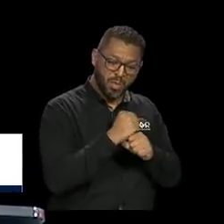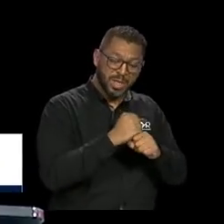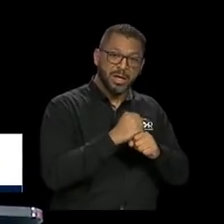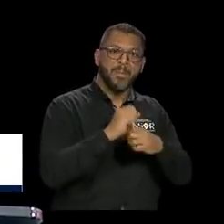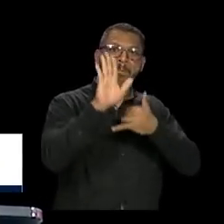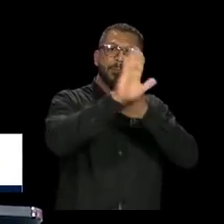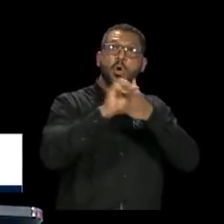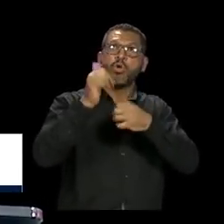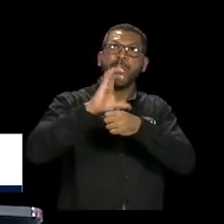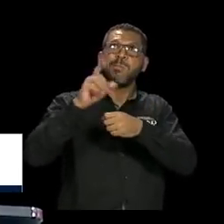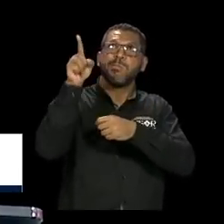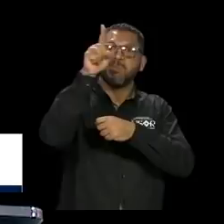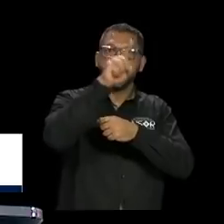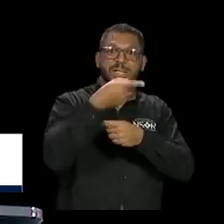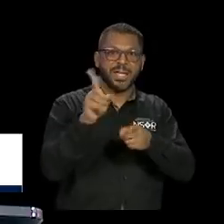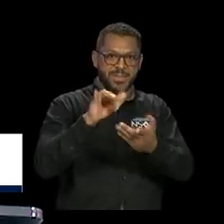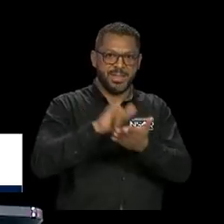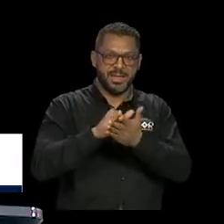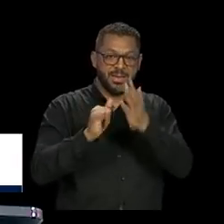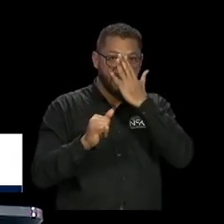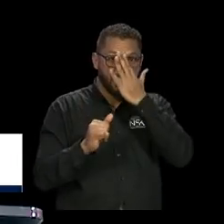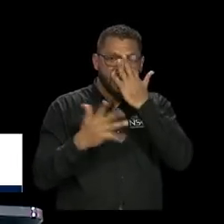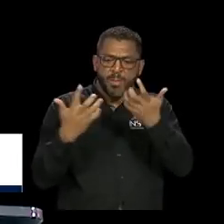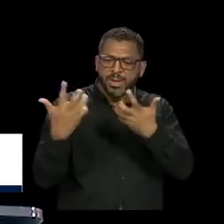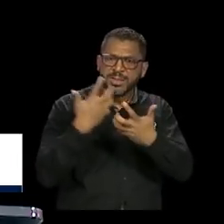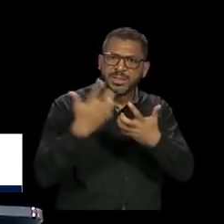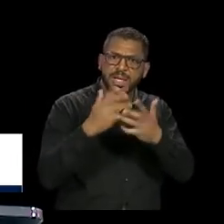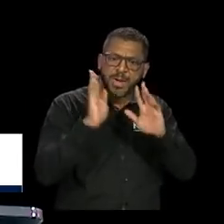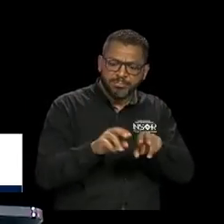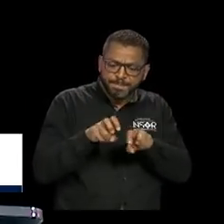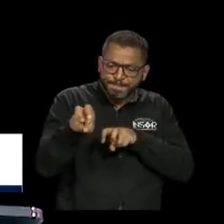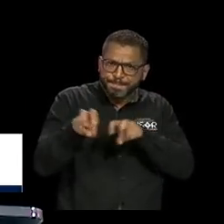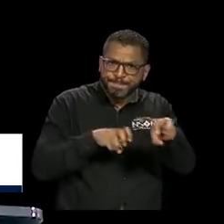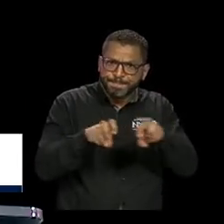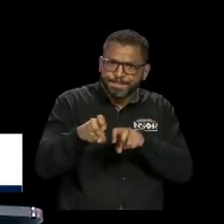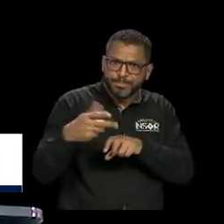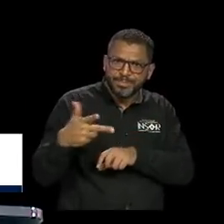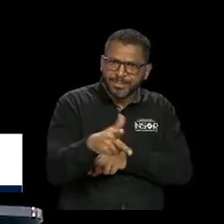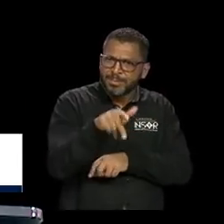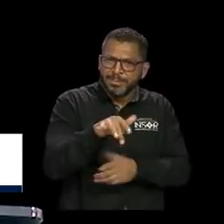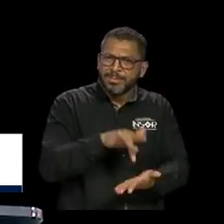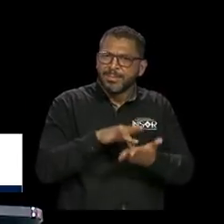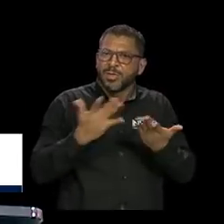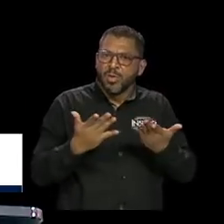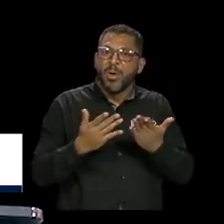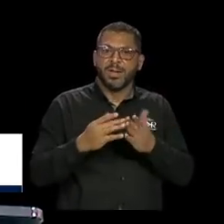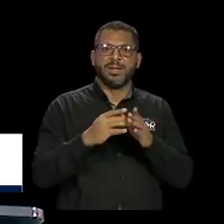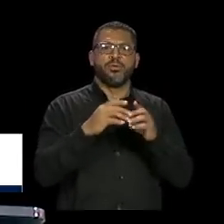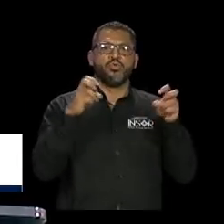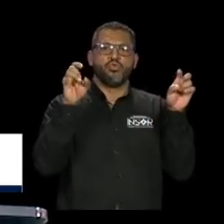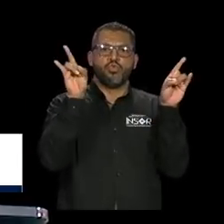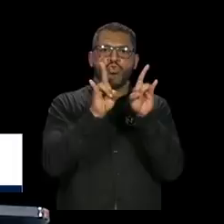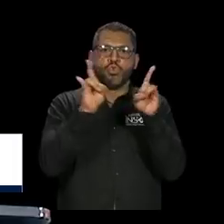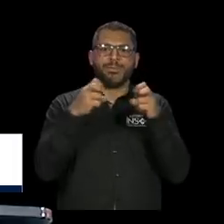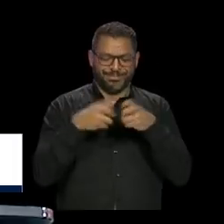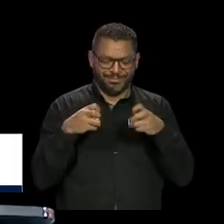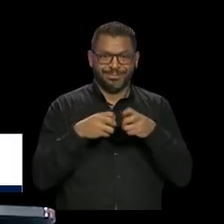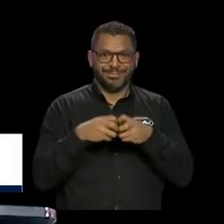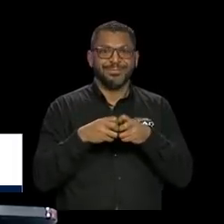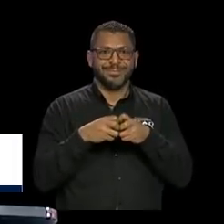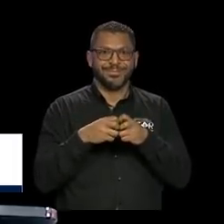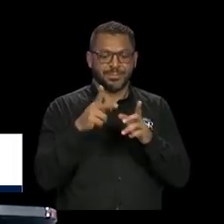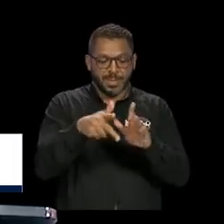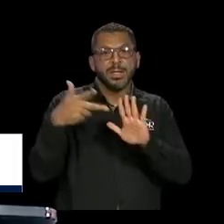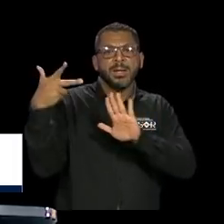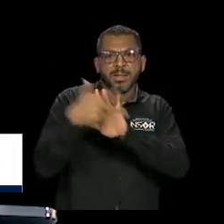eficiente y ese sistema eficiente de transporte masivo lo genera la energía eléctrica el transporte férreo